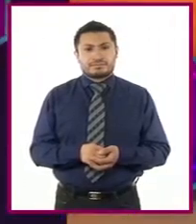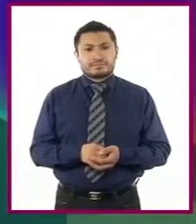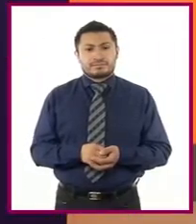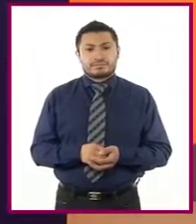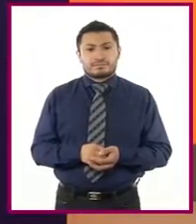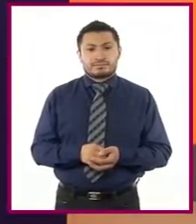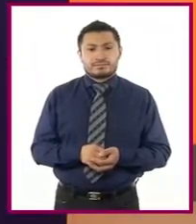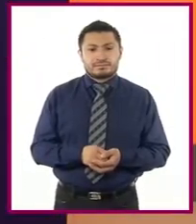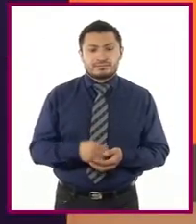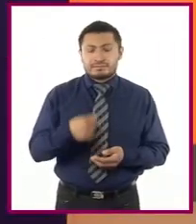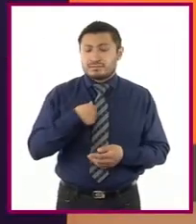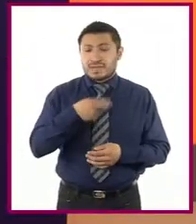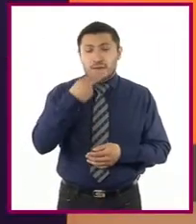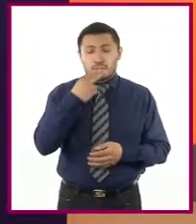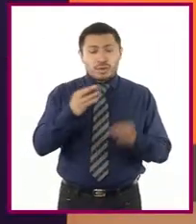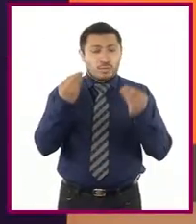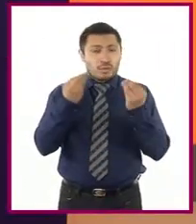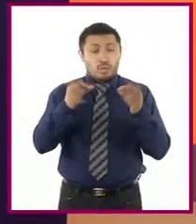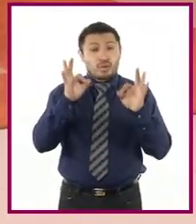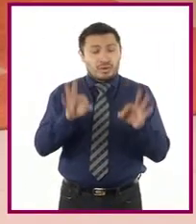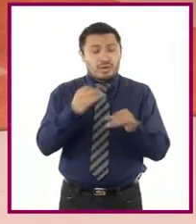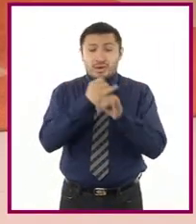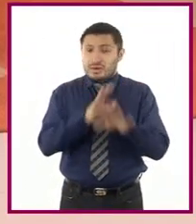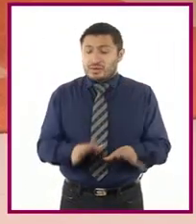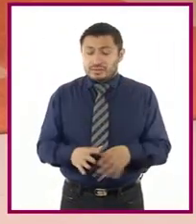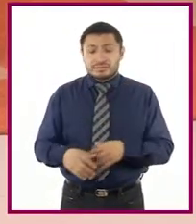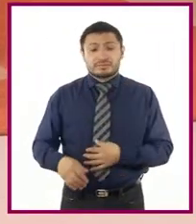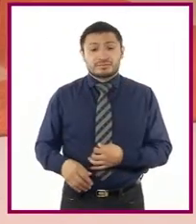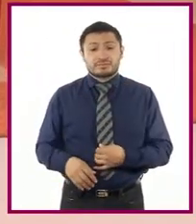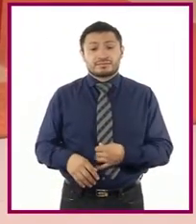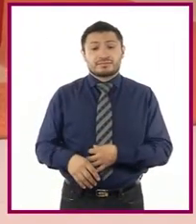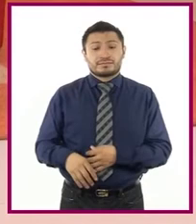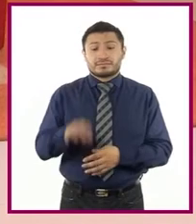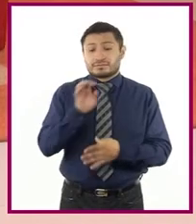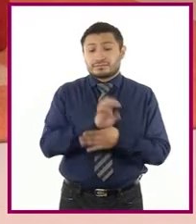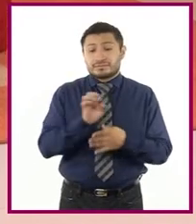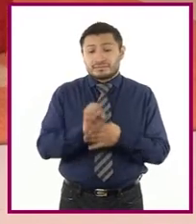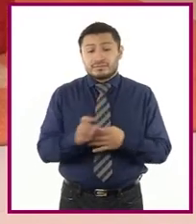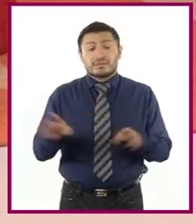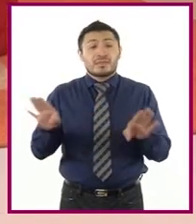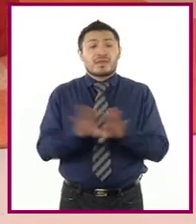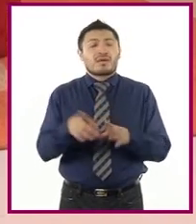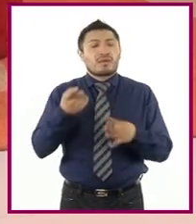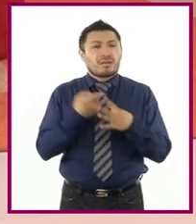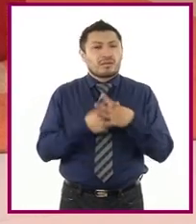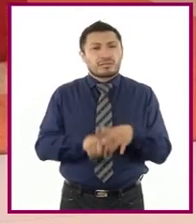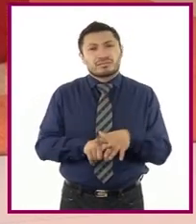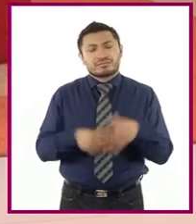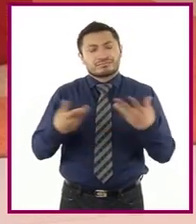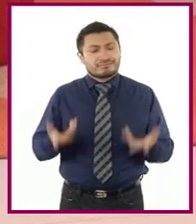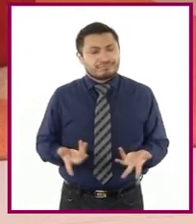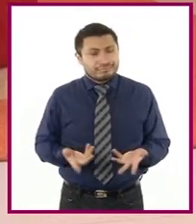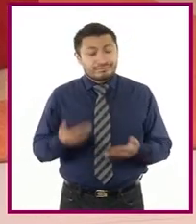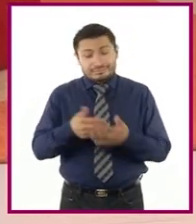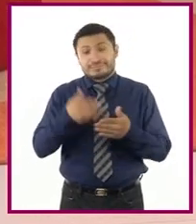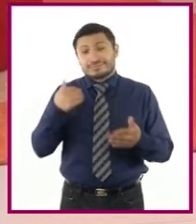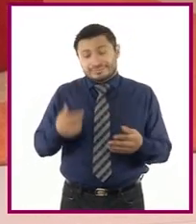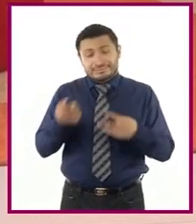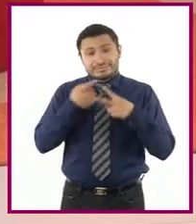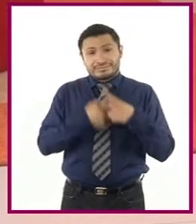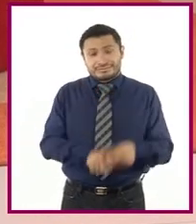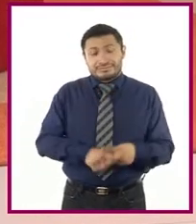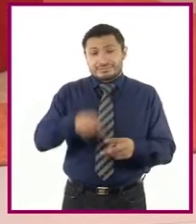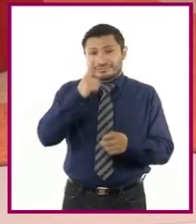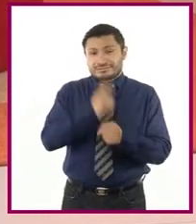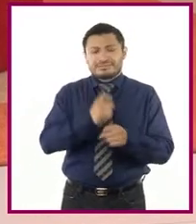Me va a ser muy útil esta información. Entonces, ¿por dónde empezamos? Antes de comenzar, lo